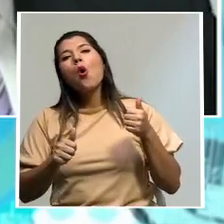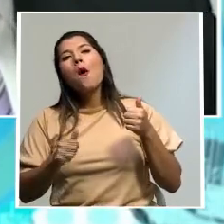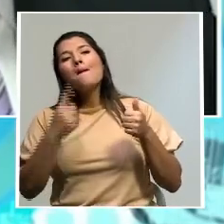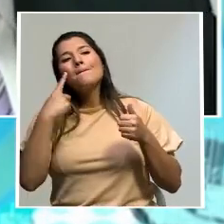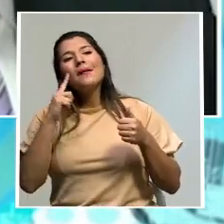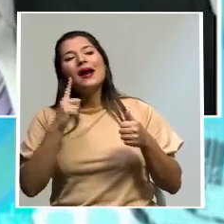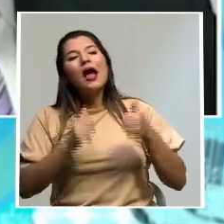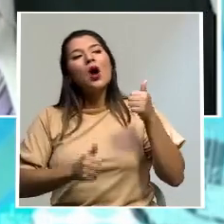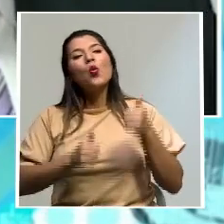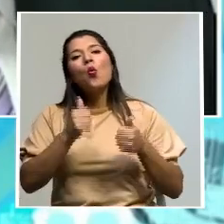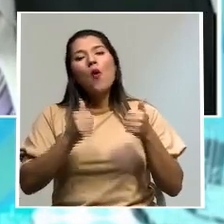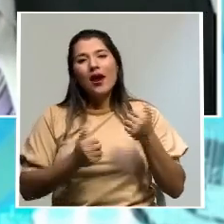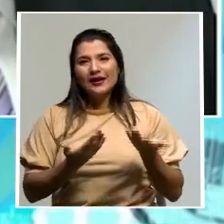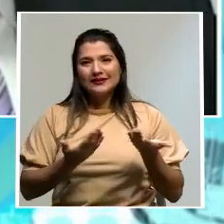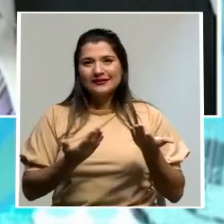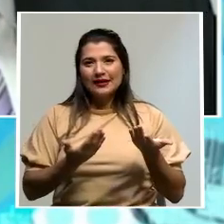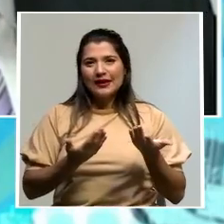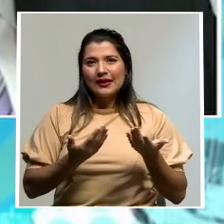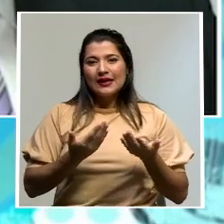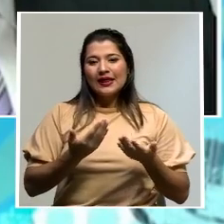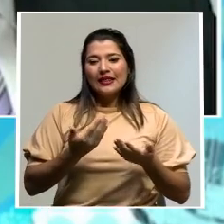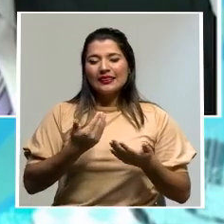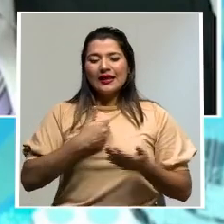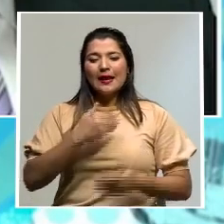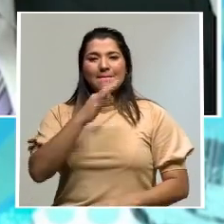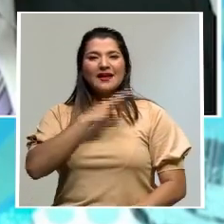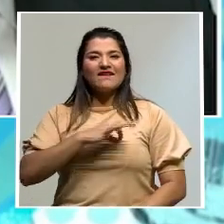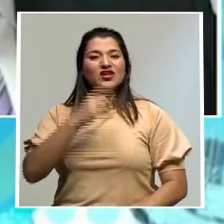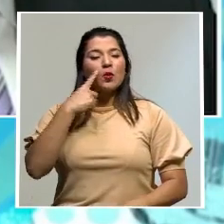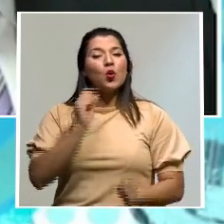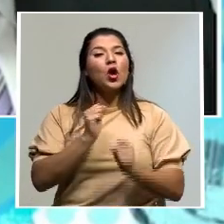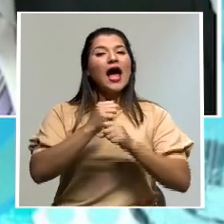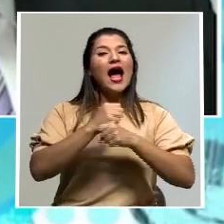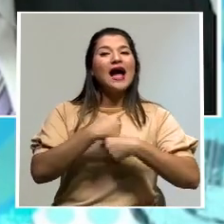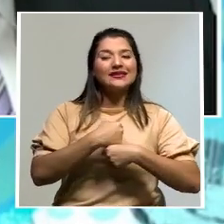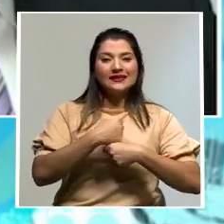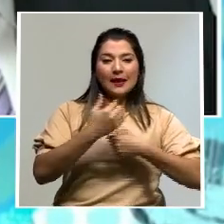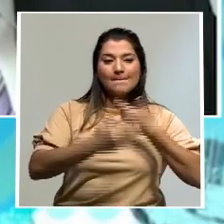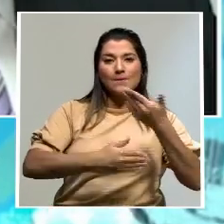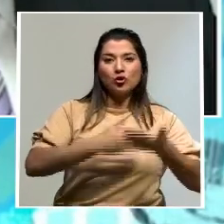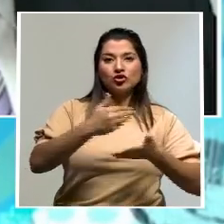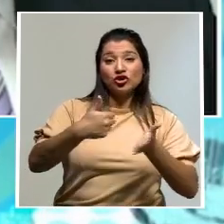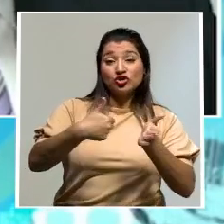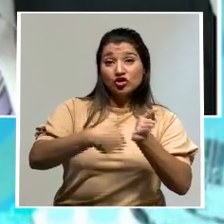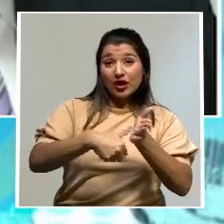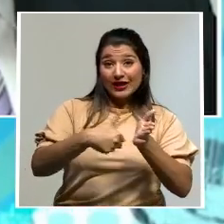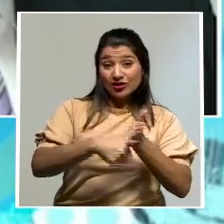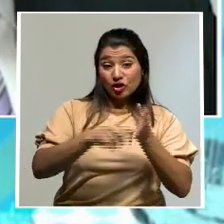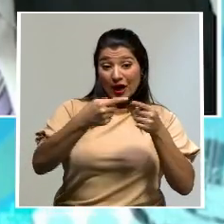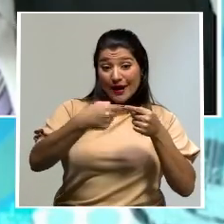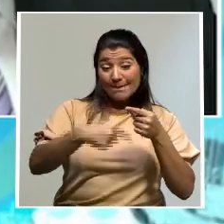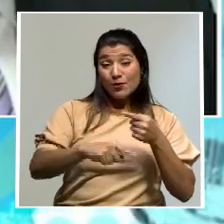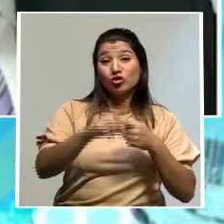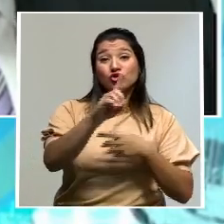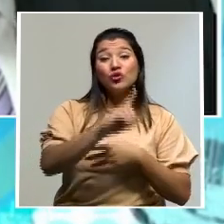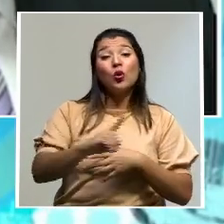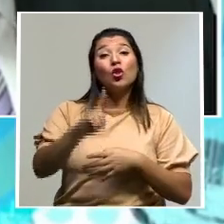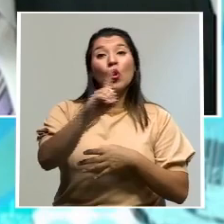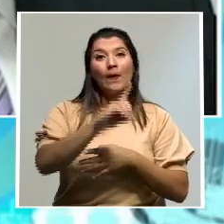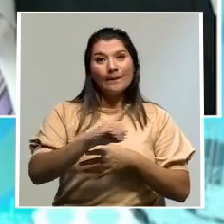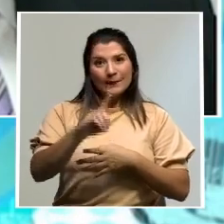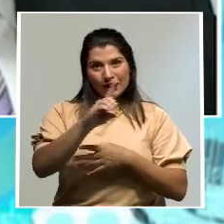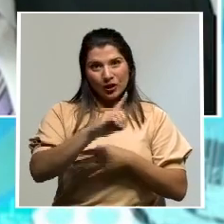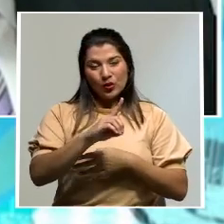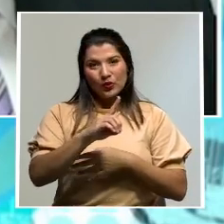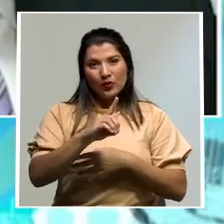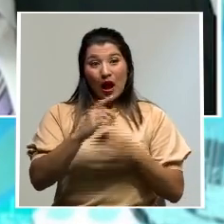favorece hacer una elección interna en condiciones de riesgo sanitario que frenan la participación abierta de